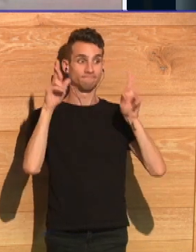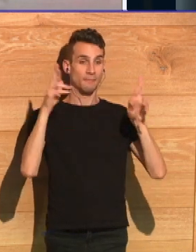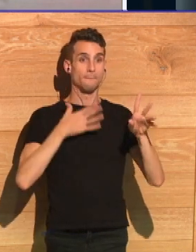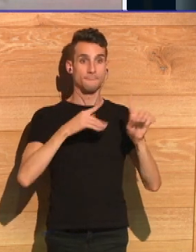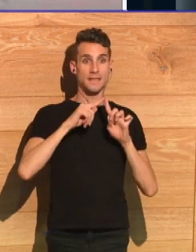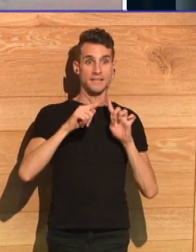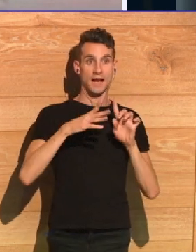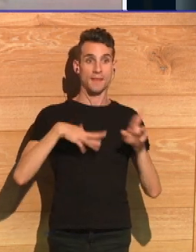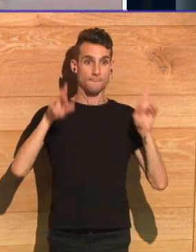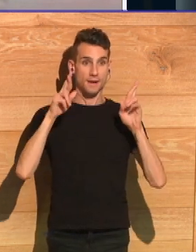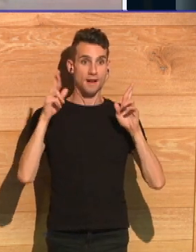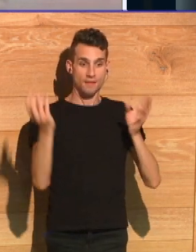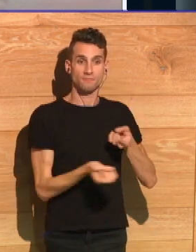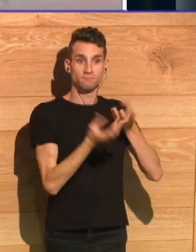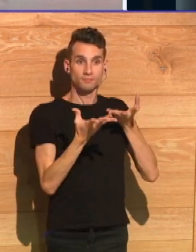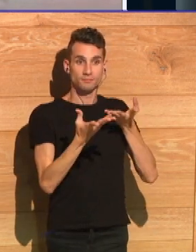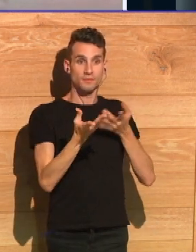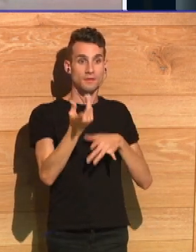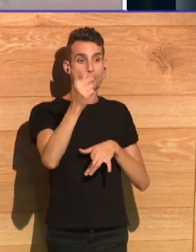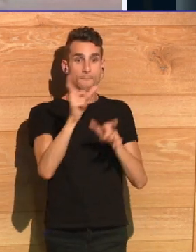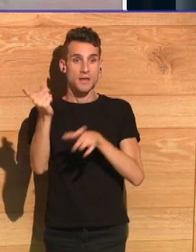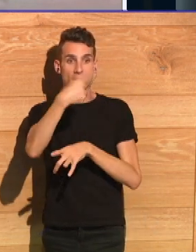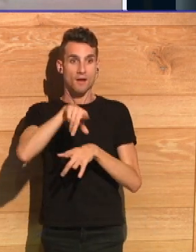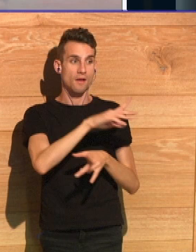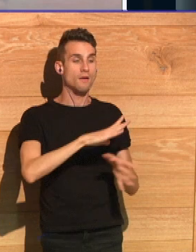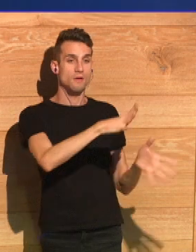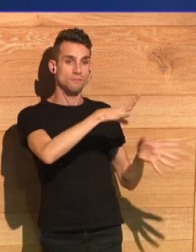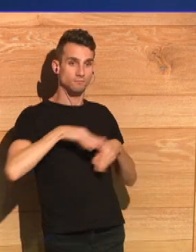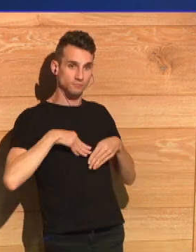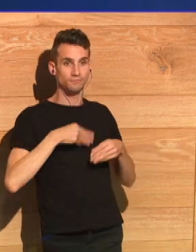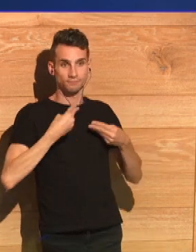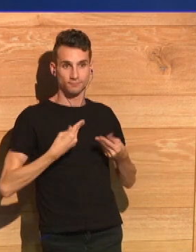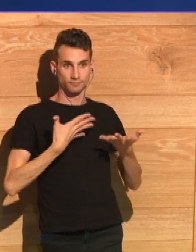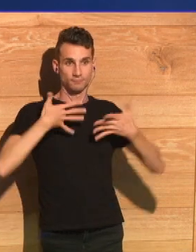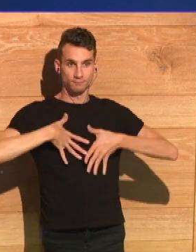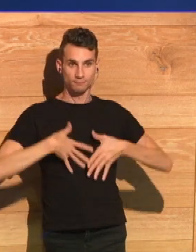de esperanza y de confort pueda llegar a las personas que les haga bien oírlo.